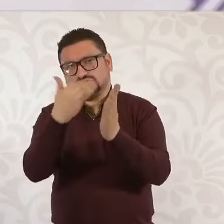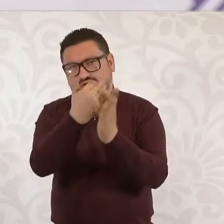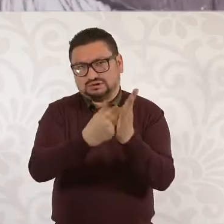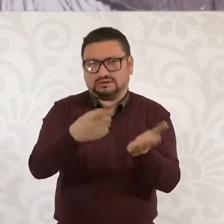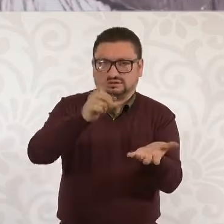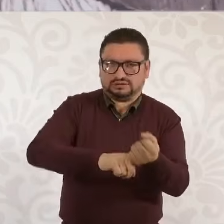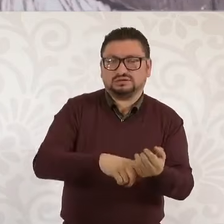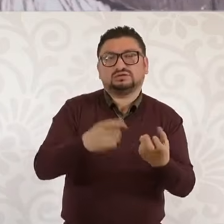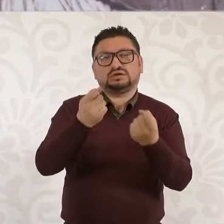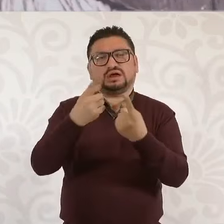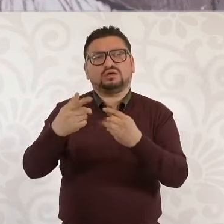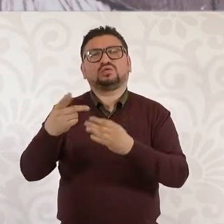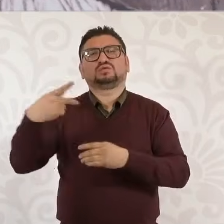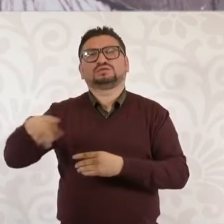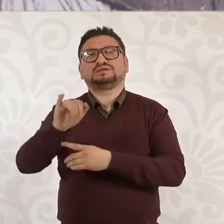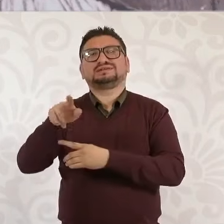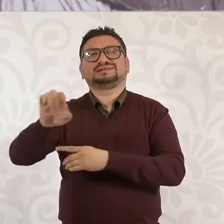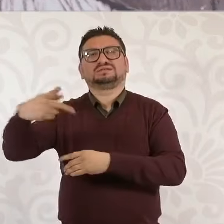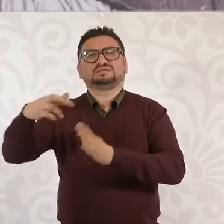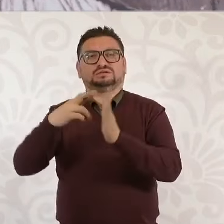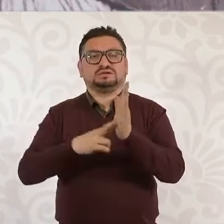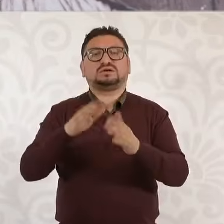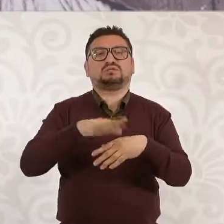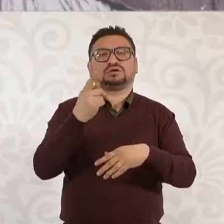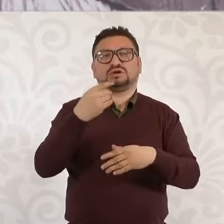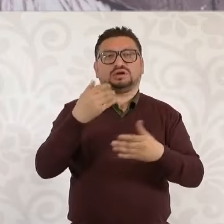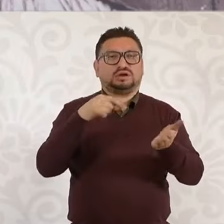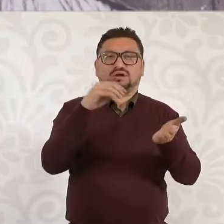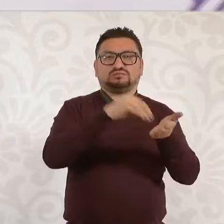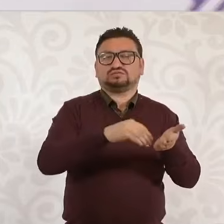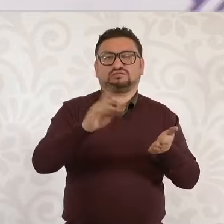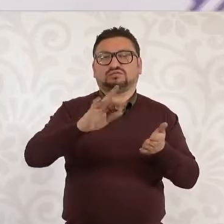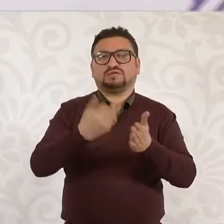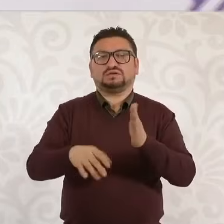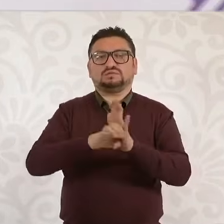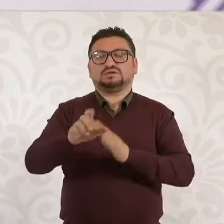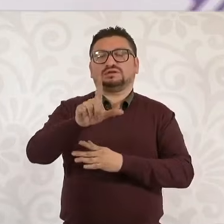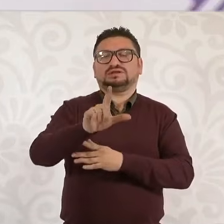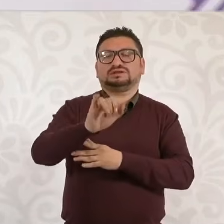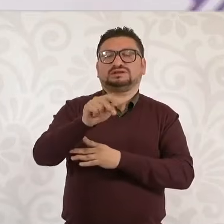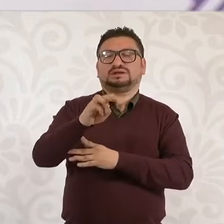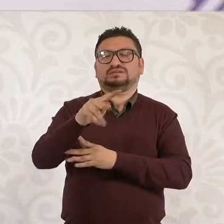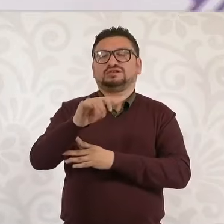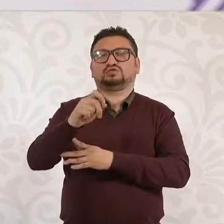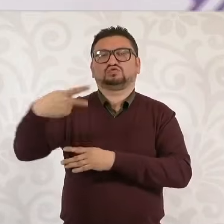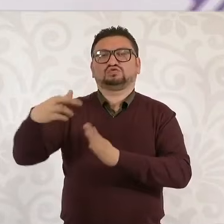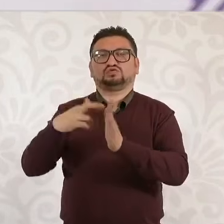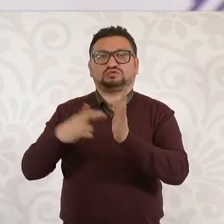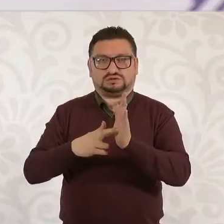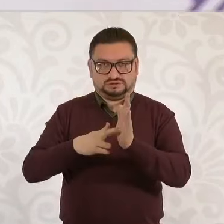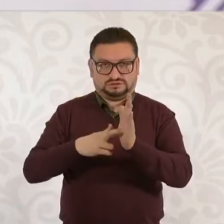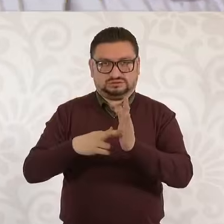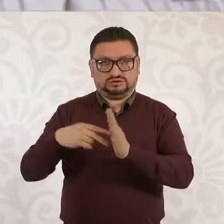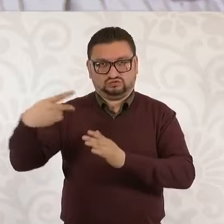incluso lineamientos del INE. No lo pusimos aquí. Por ejemplo, es lineamiento del INE, hasta ahora lineamiento,